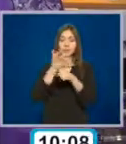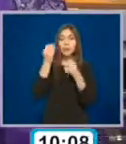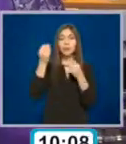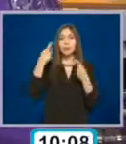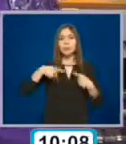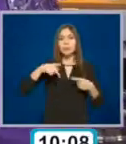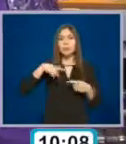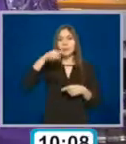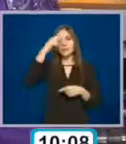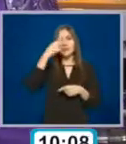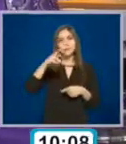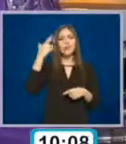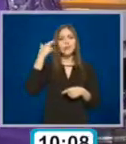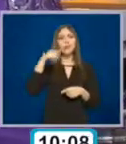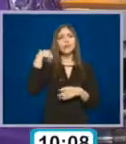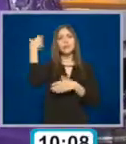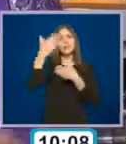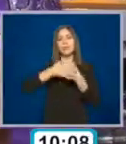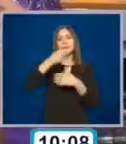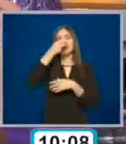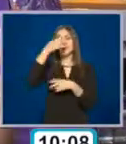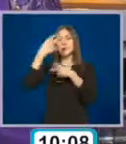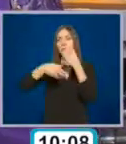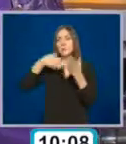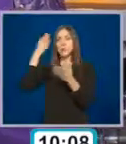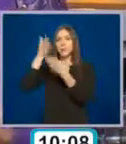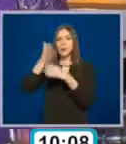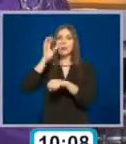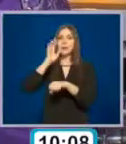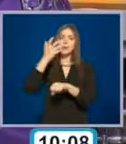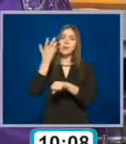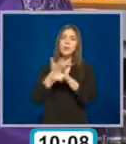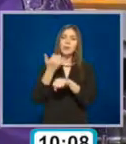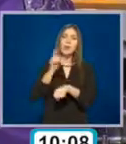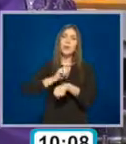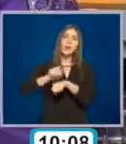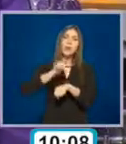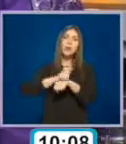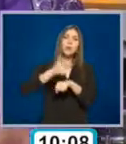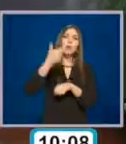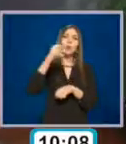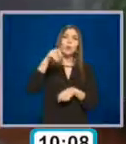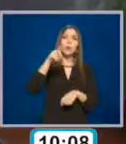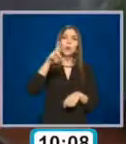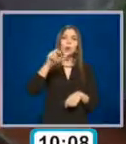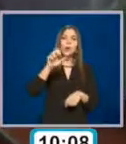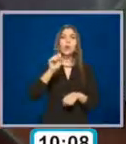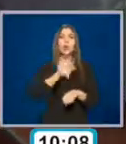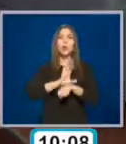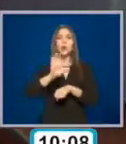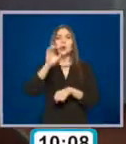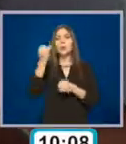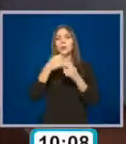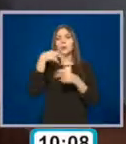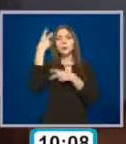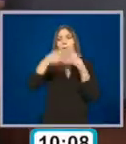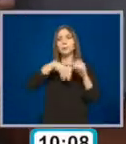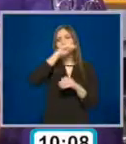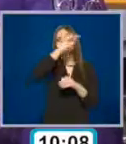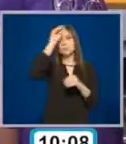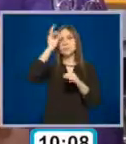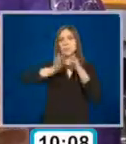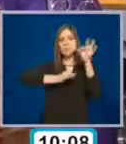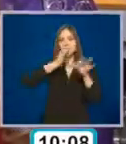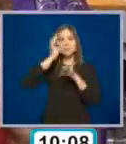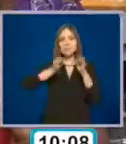estamos a nada de andar por allá, también ya Guatemala, Honduras, Colombia, por todos lados vamos a andar promocionando, pistearemos y claro